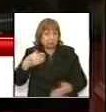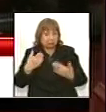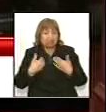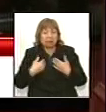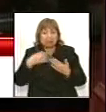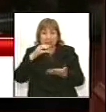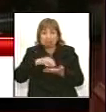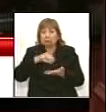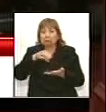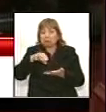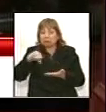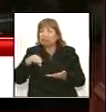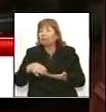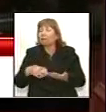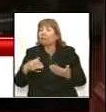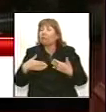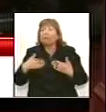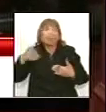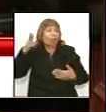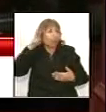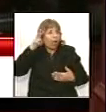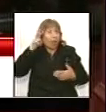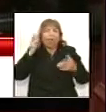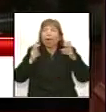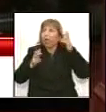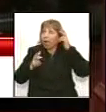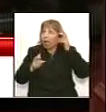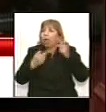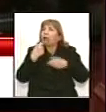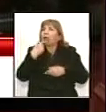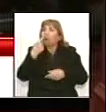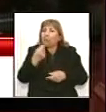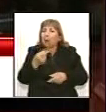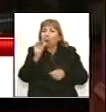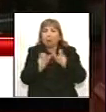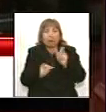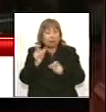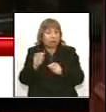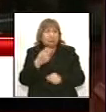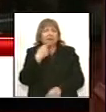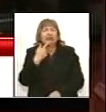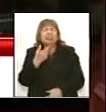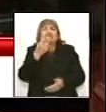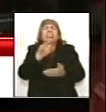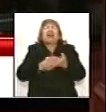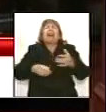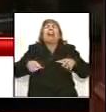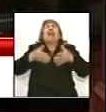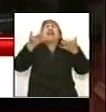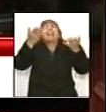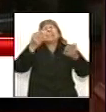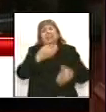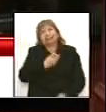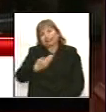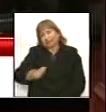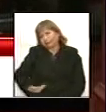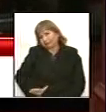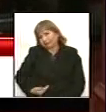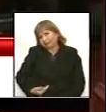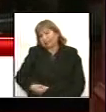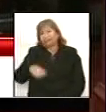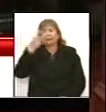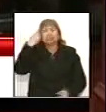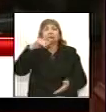pueblo. Y se puede escuchar la población que dice: ¿qué hace el Estado para